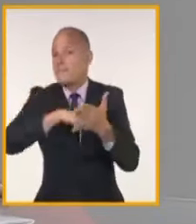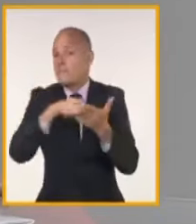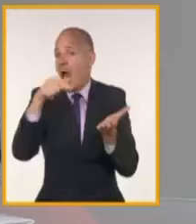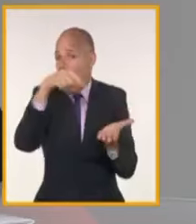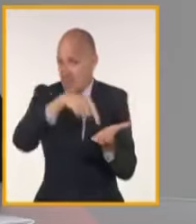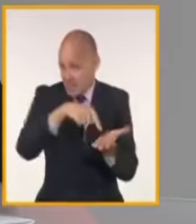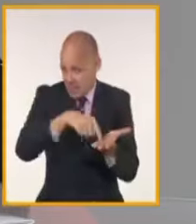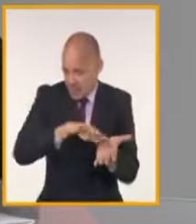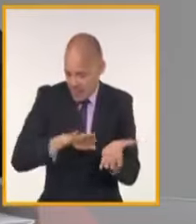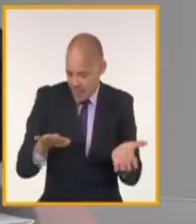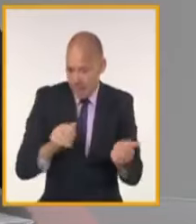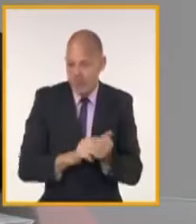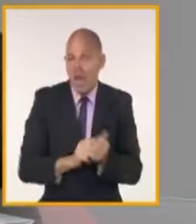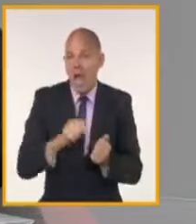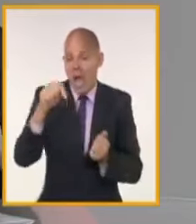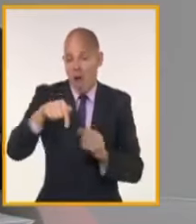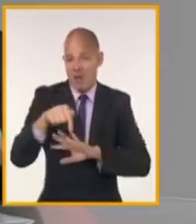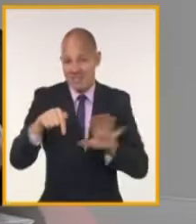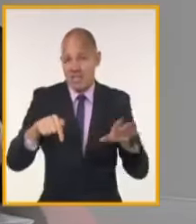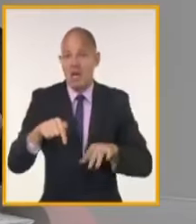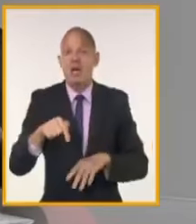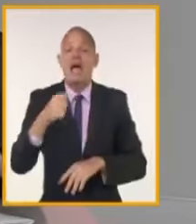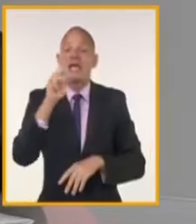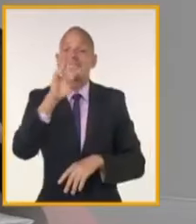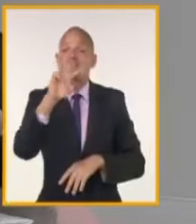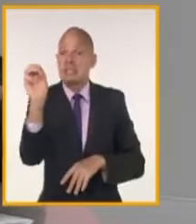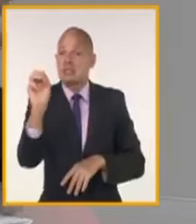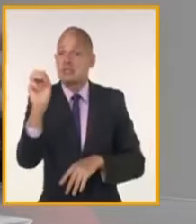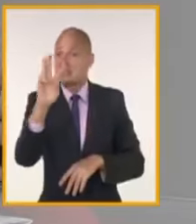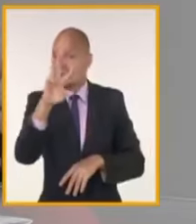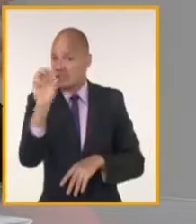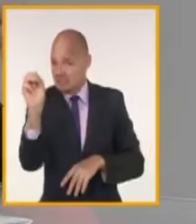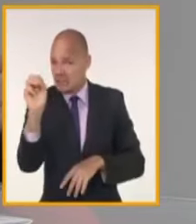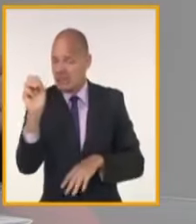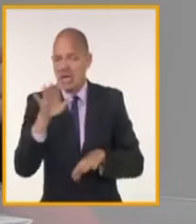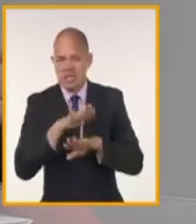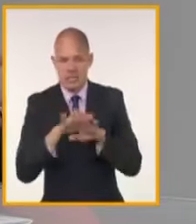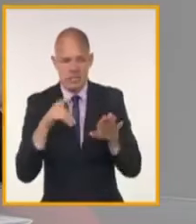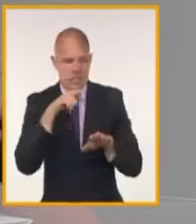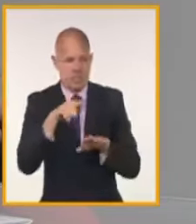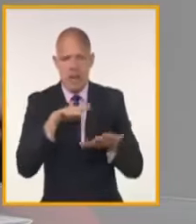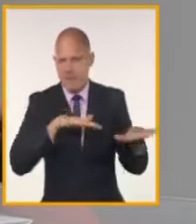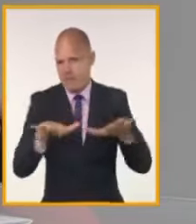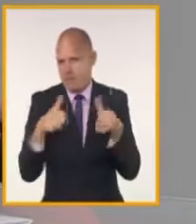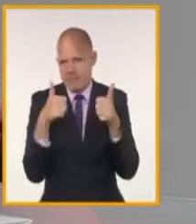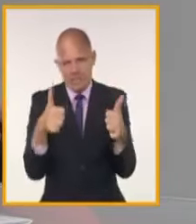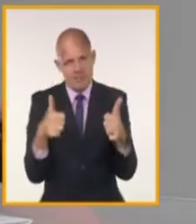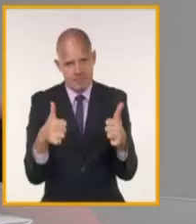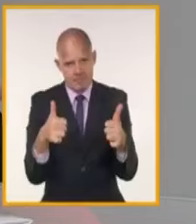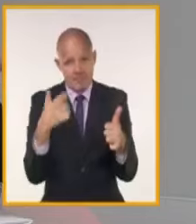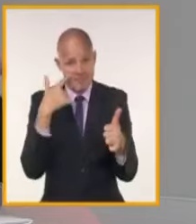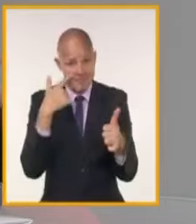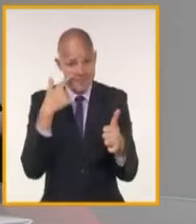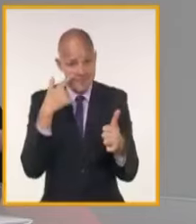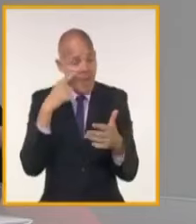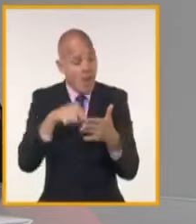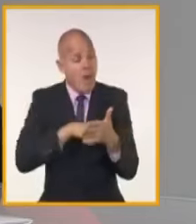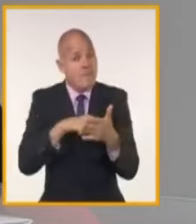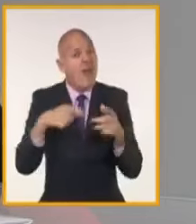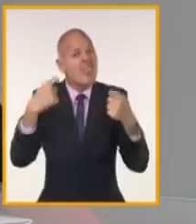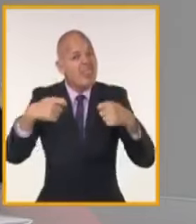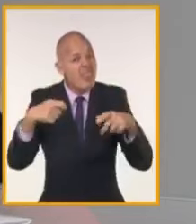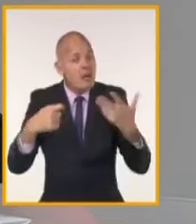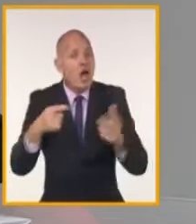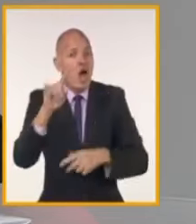parques que están ya se están haciendo construcción civil ya están es decir un tercio de los de de de esa gran potencia ya se están